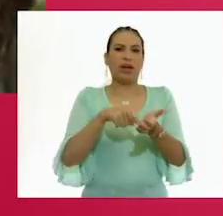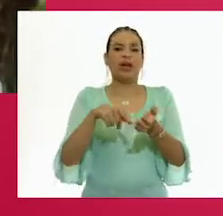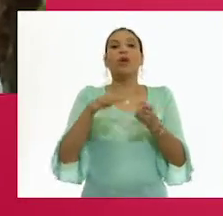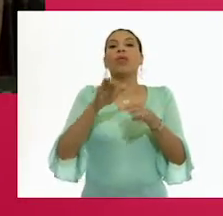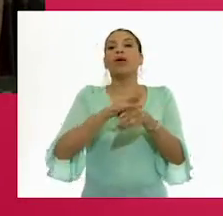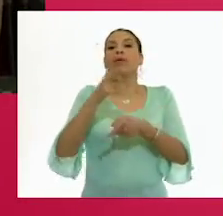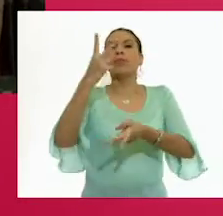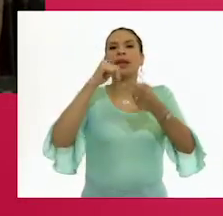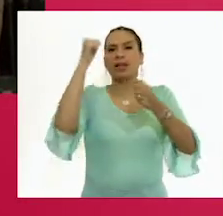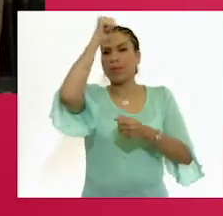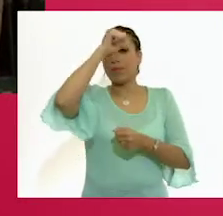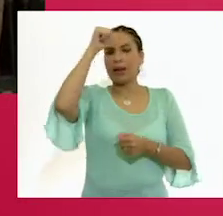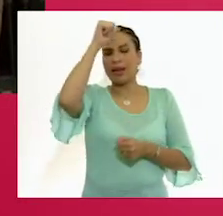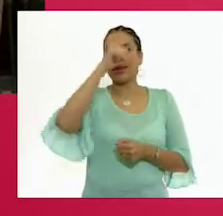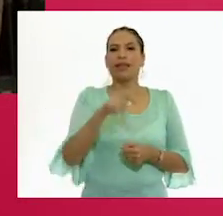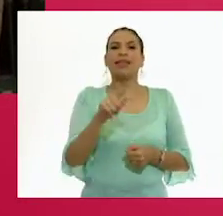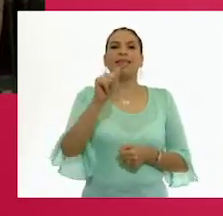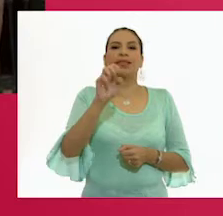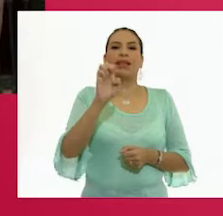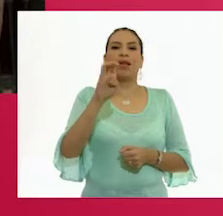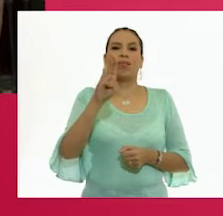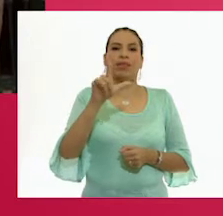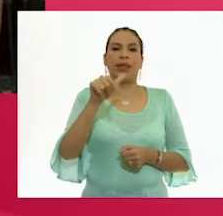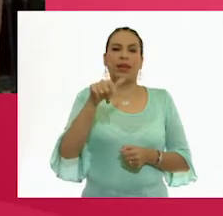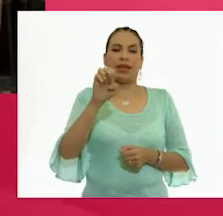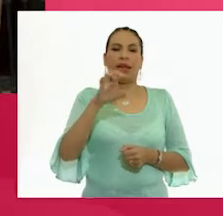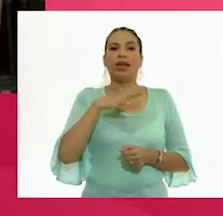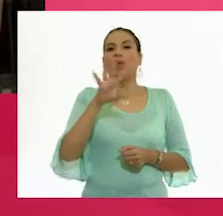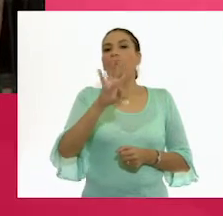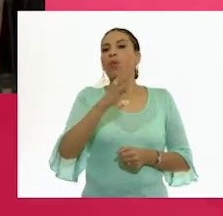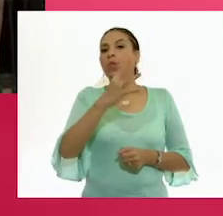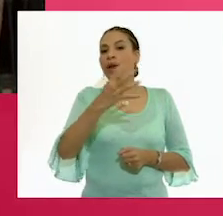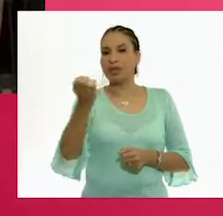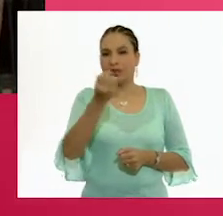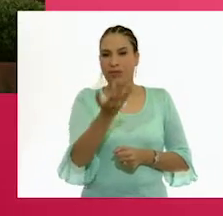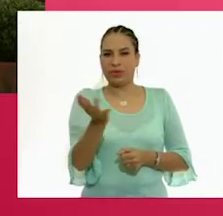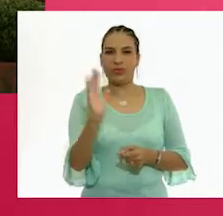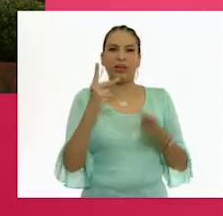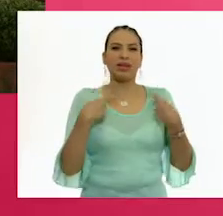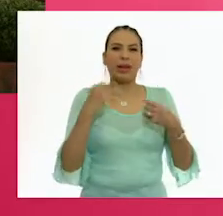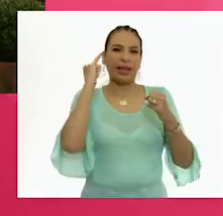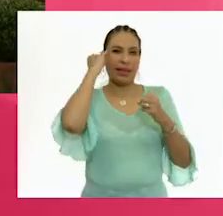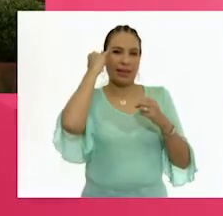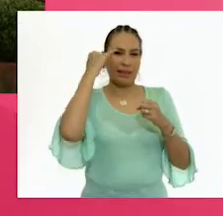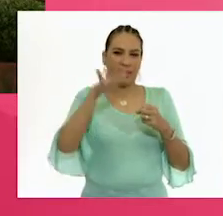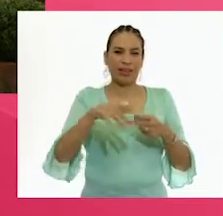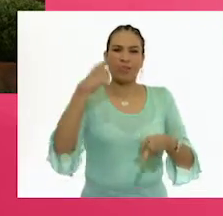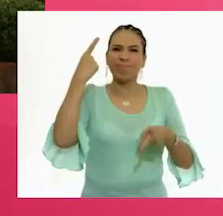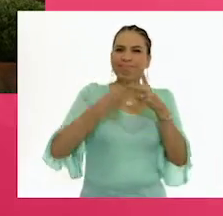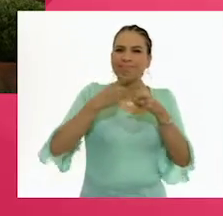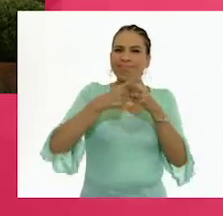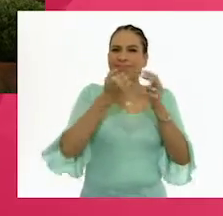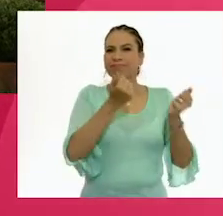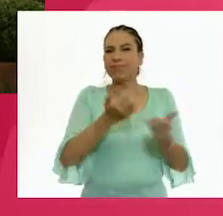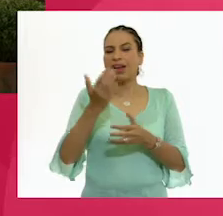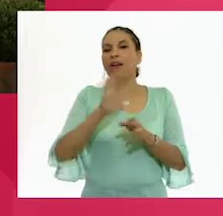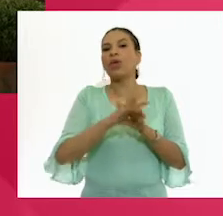un padre que se llama el padre Tembleque, y con 400 indígenas hicieron todos los cálculos para llevarlo